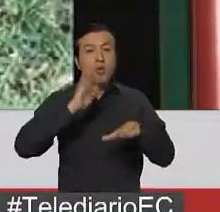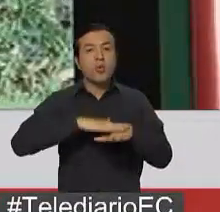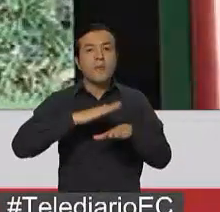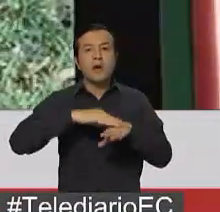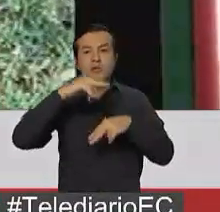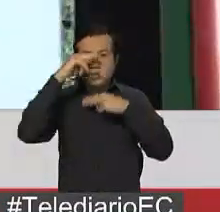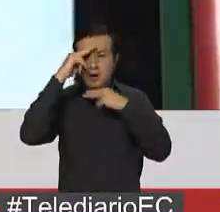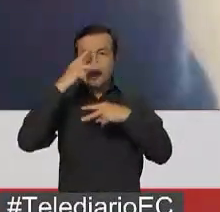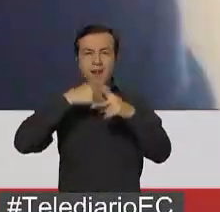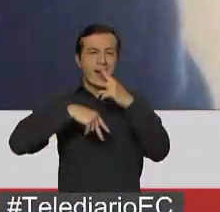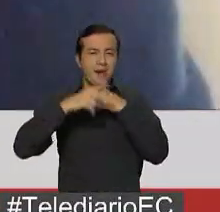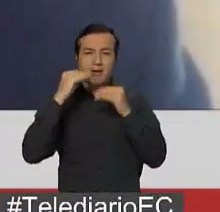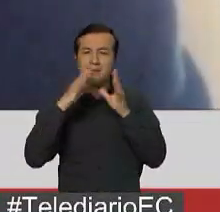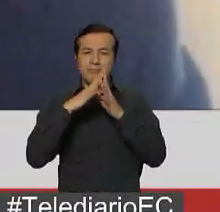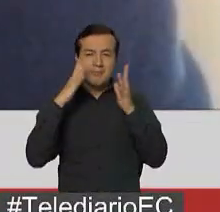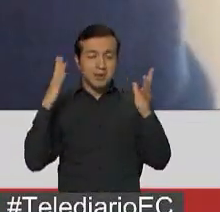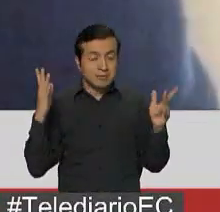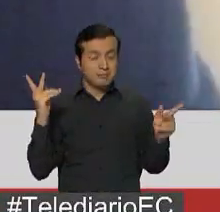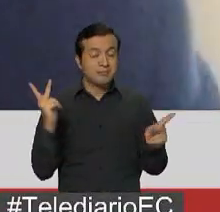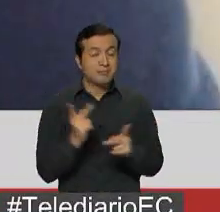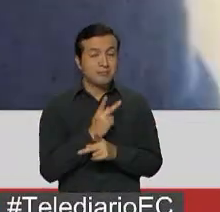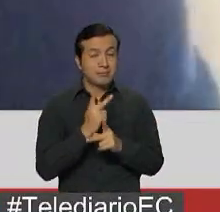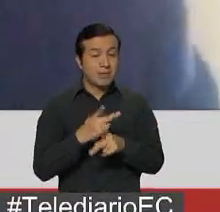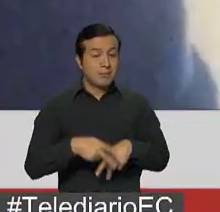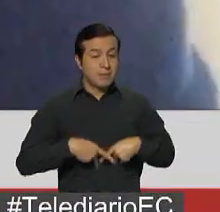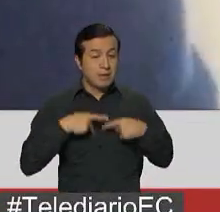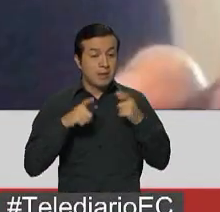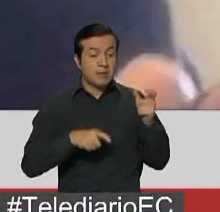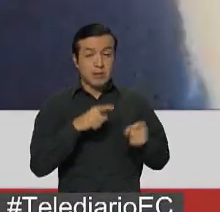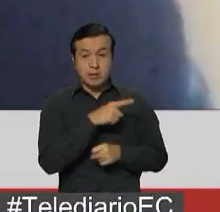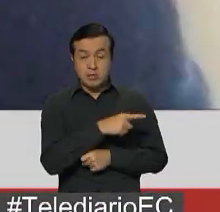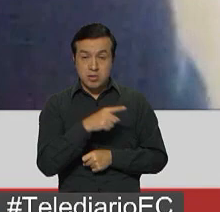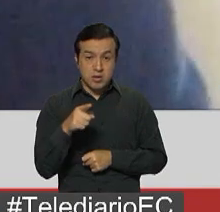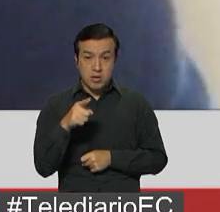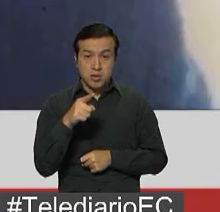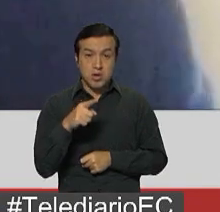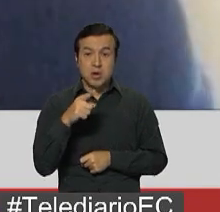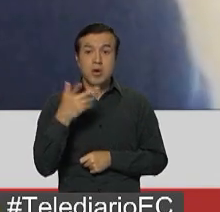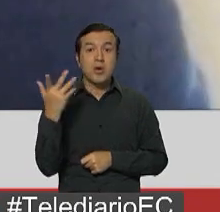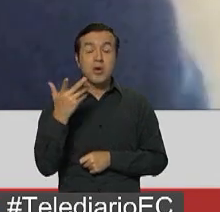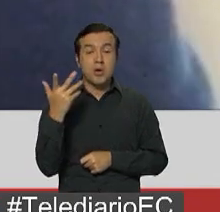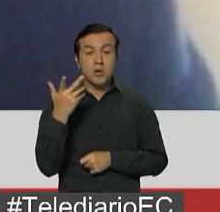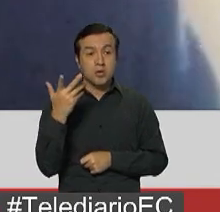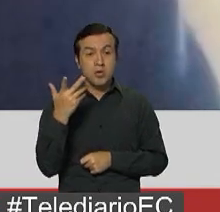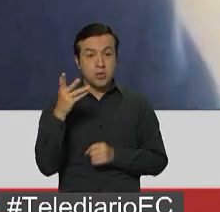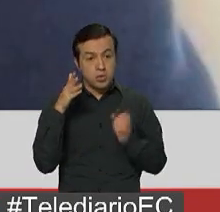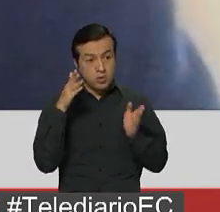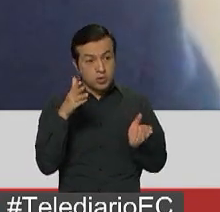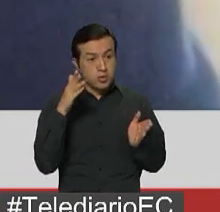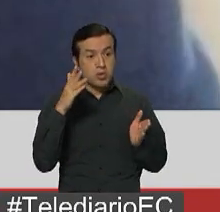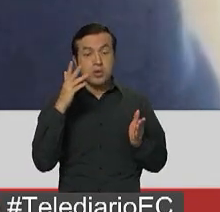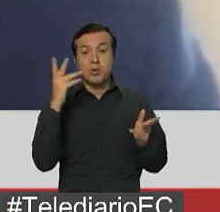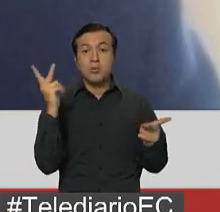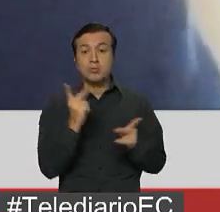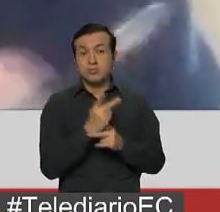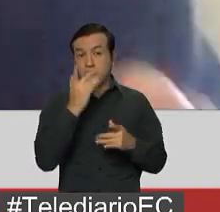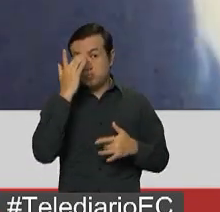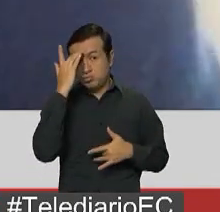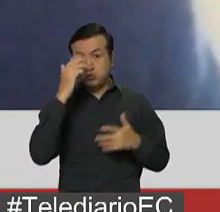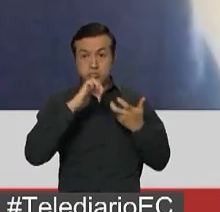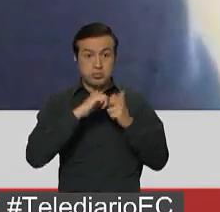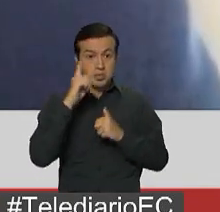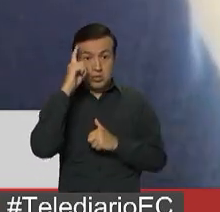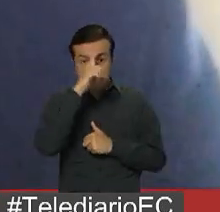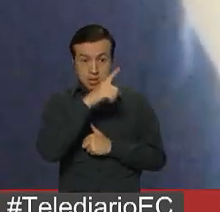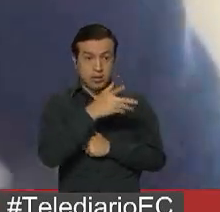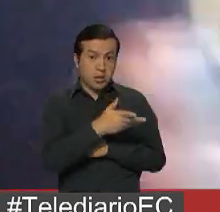redes sociales pone en riesgo la vida de las personas y que debilita la respuesta frente a la pandemia mediante